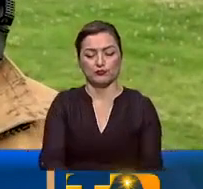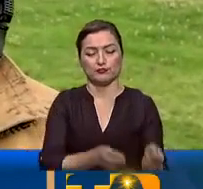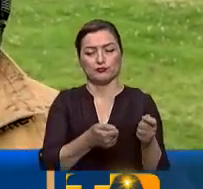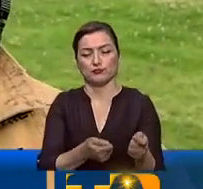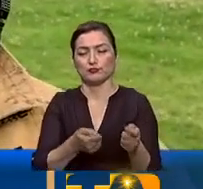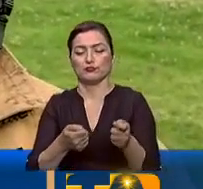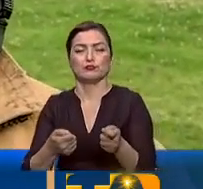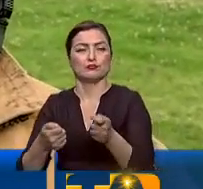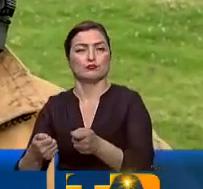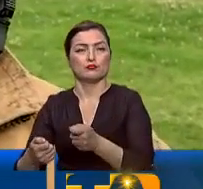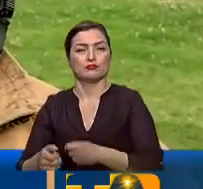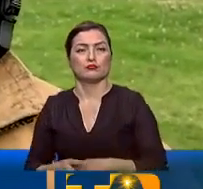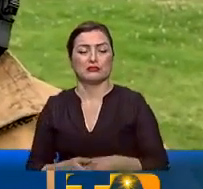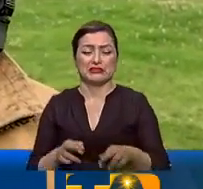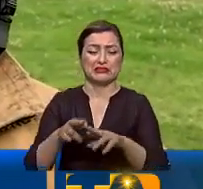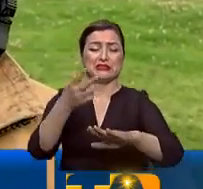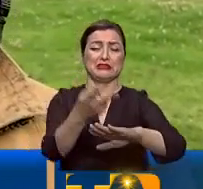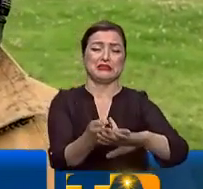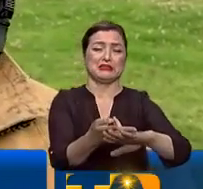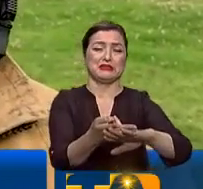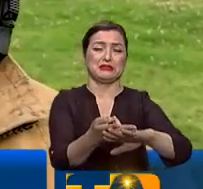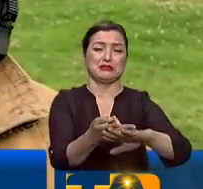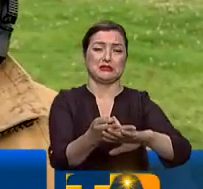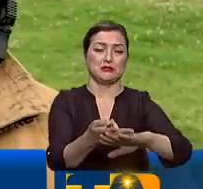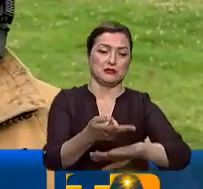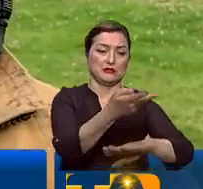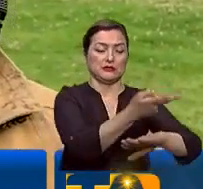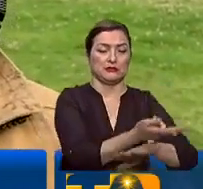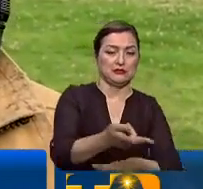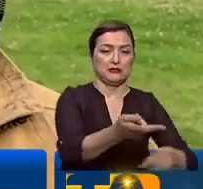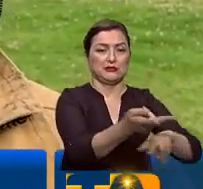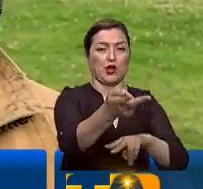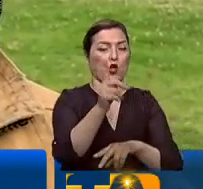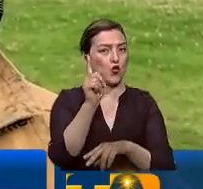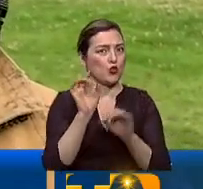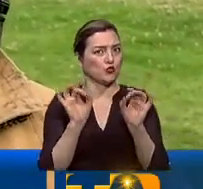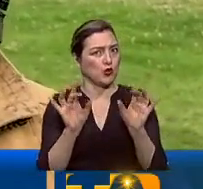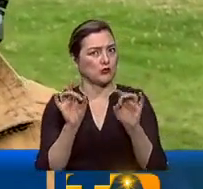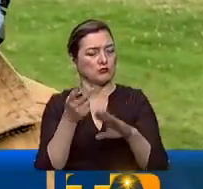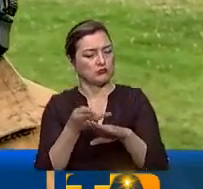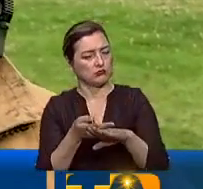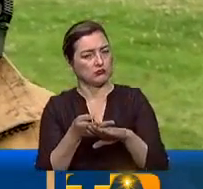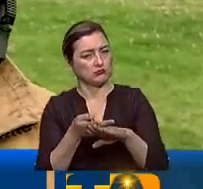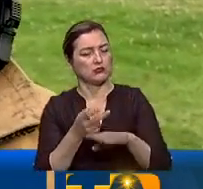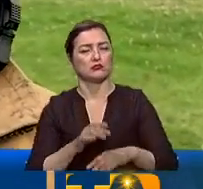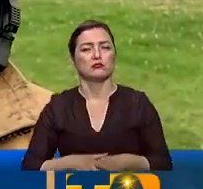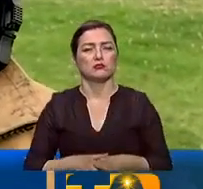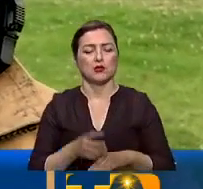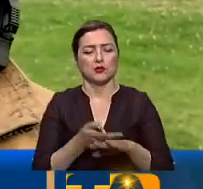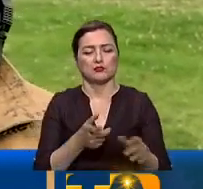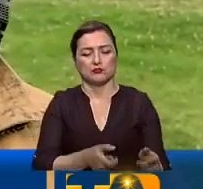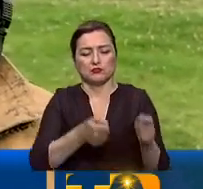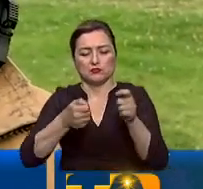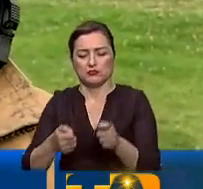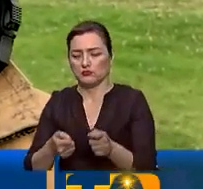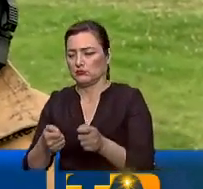encontraba en el medio del río. Afortunadamente no estaba en la creciente, procedimos a colocarlo en la camilla para